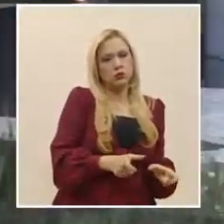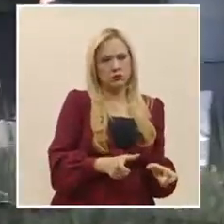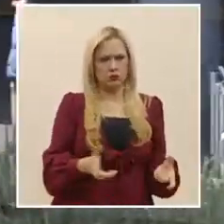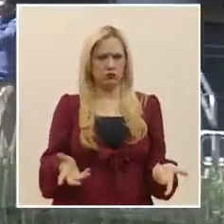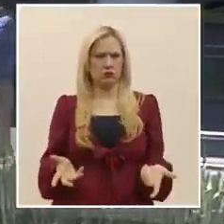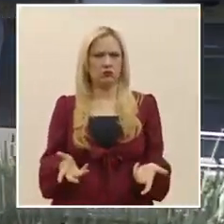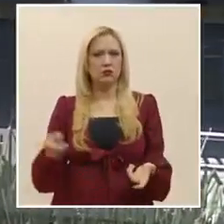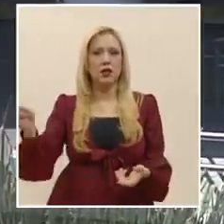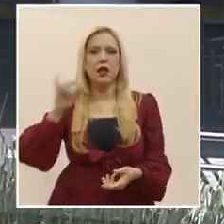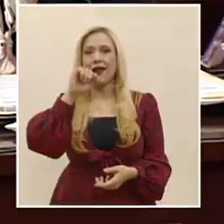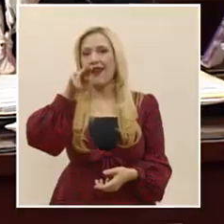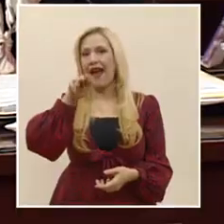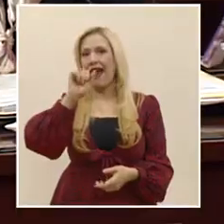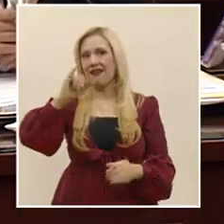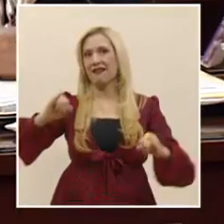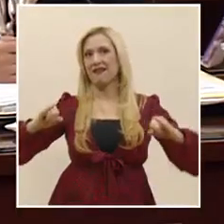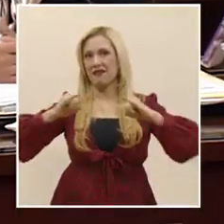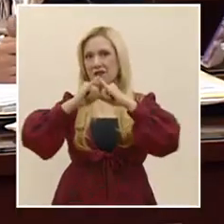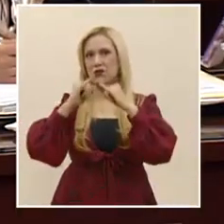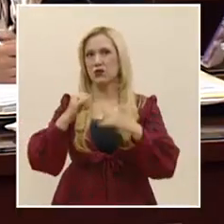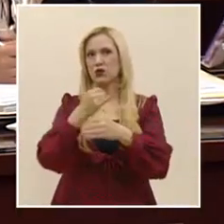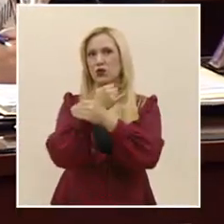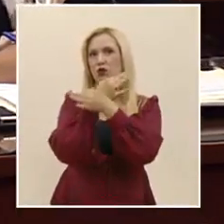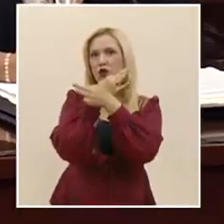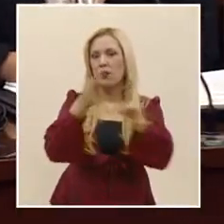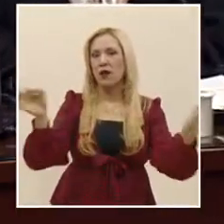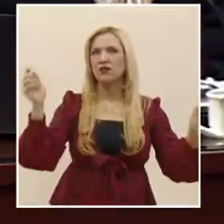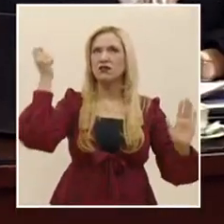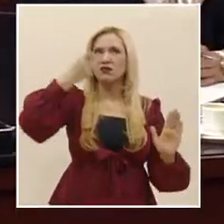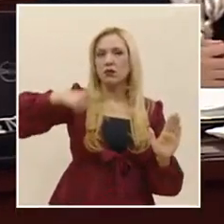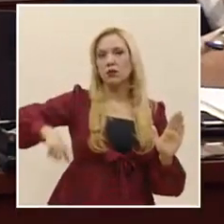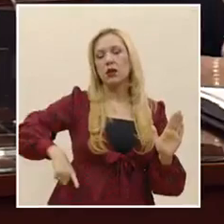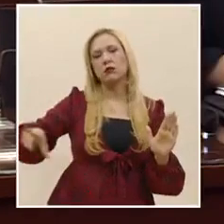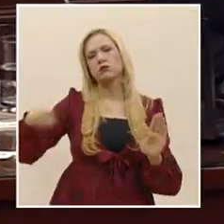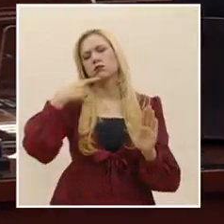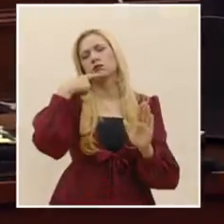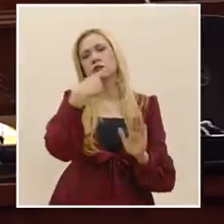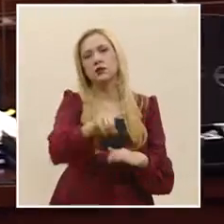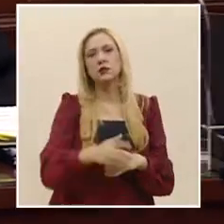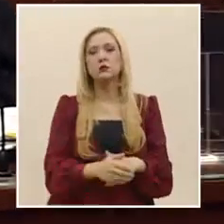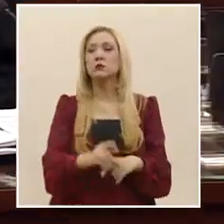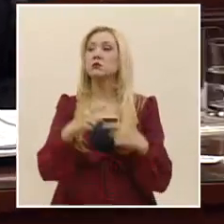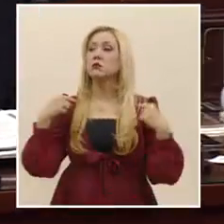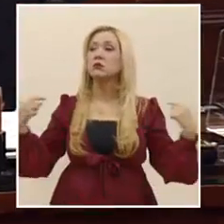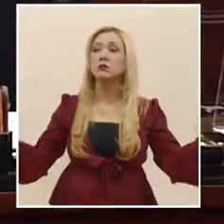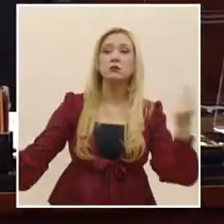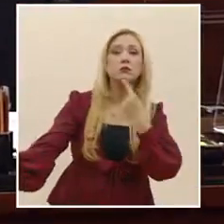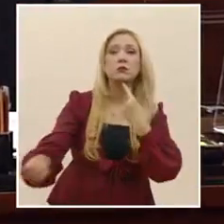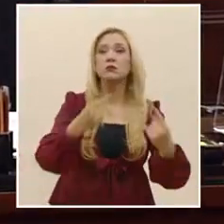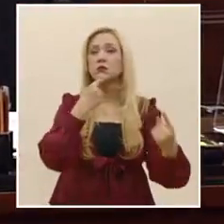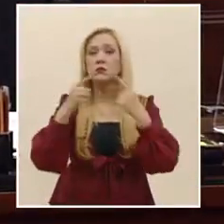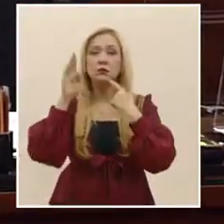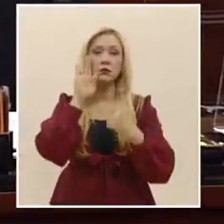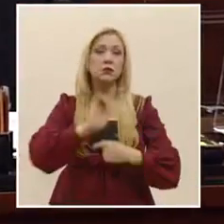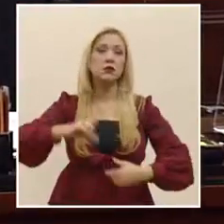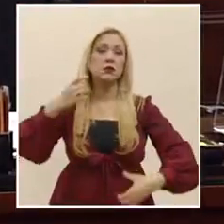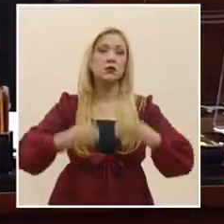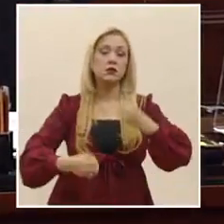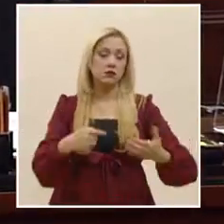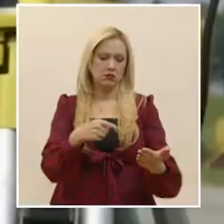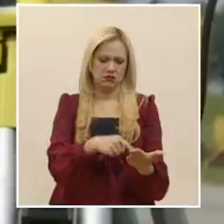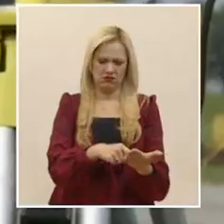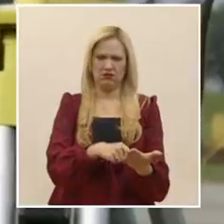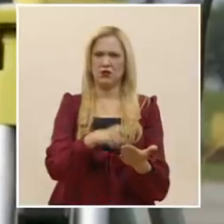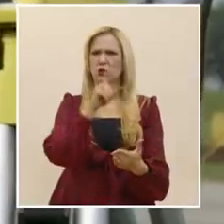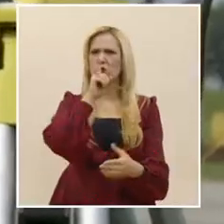constitucional promovida por el INAI. Entre los argumentos de la mayoría estuvieron que el acuerdo permitía reservar la información de esas